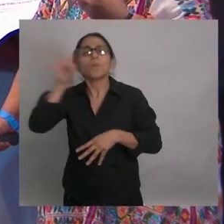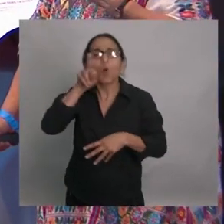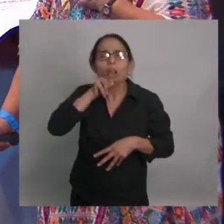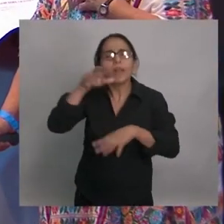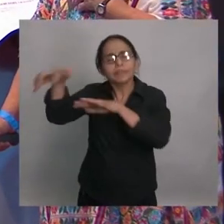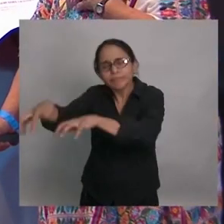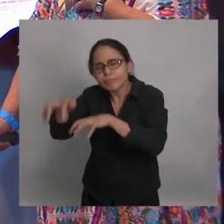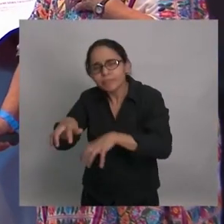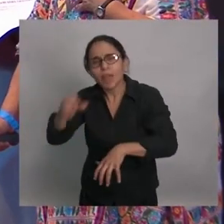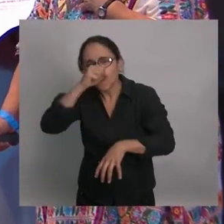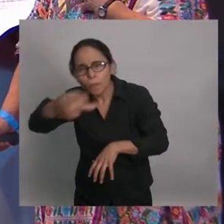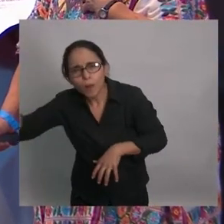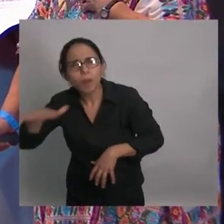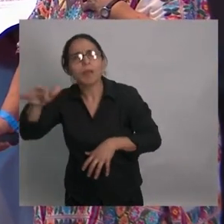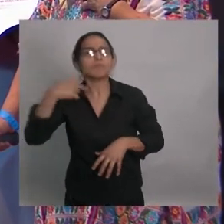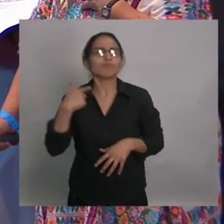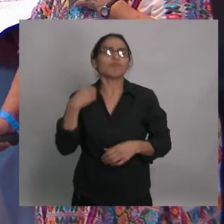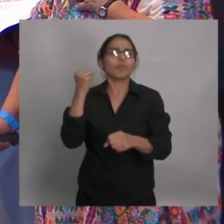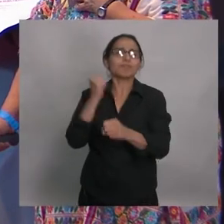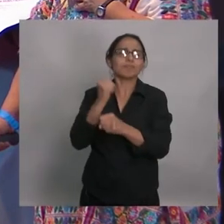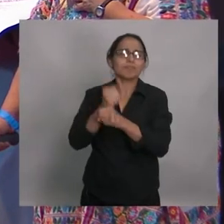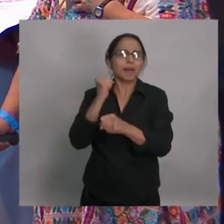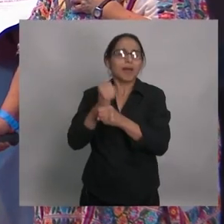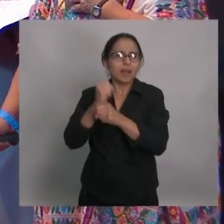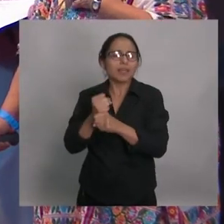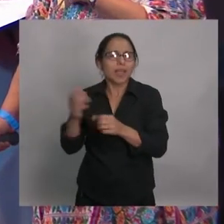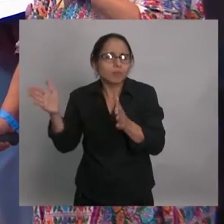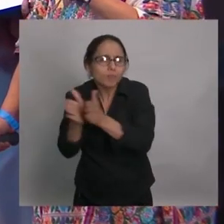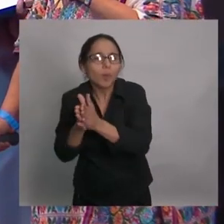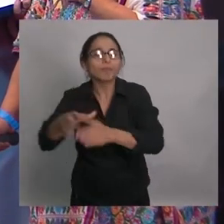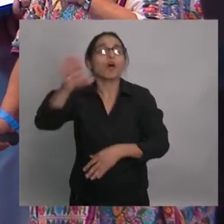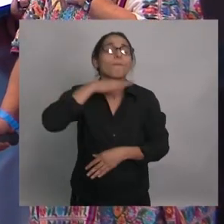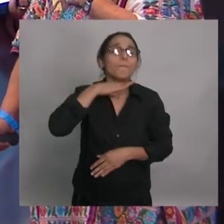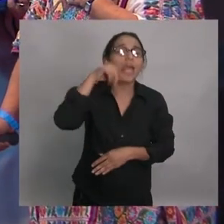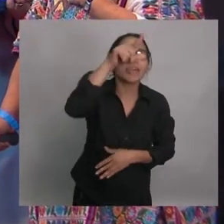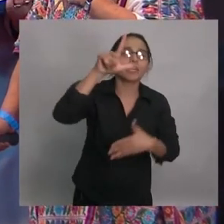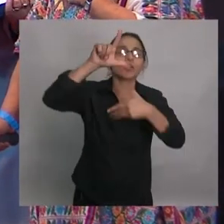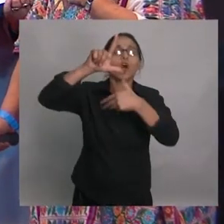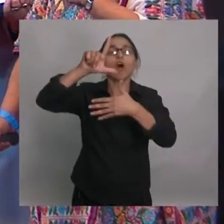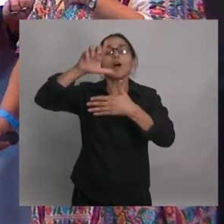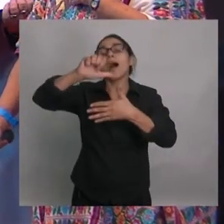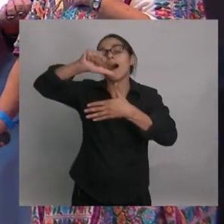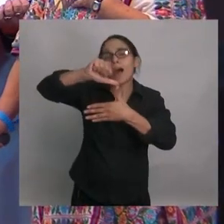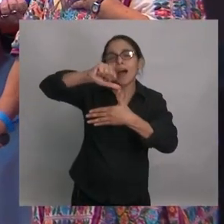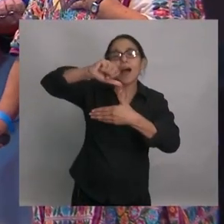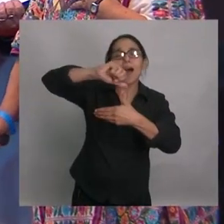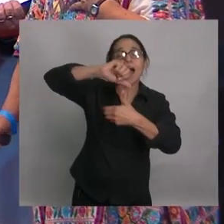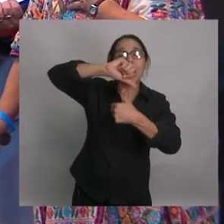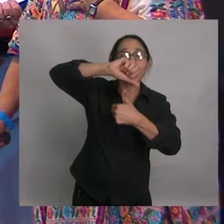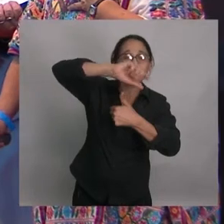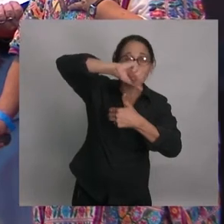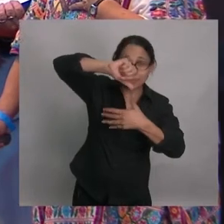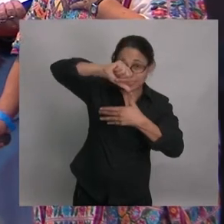tocado trabajar en méxico en centroamérica y en otros